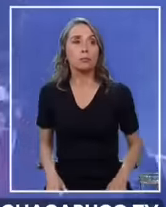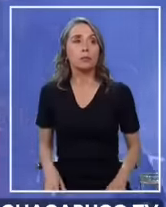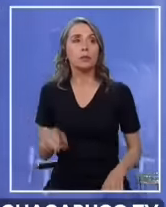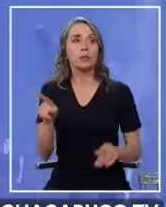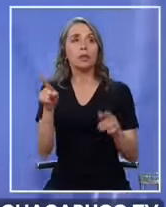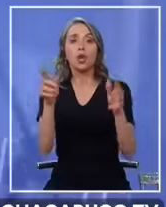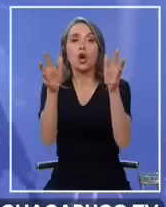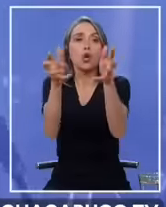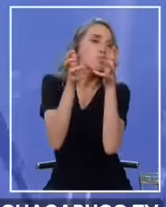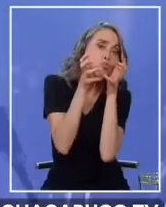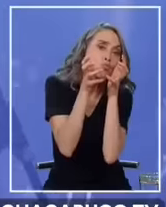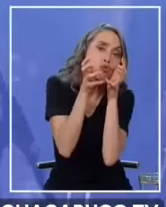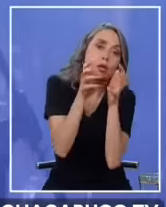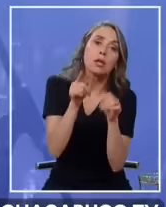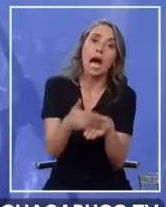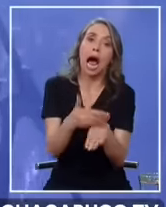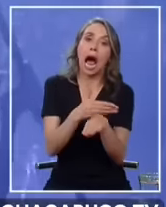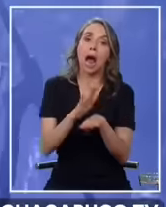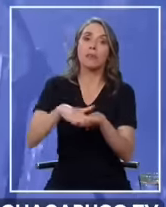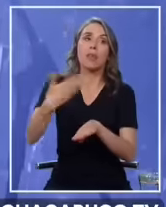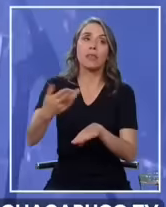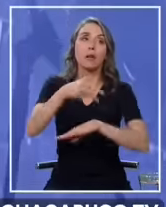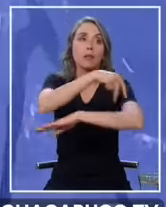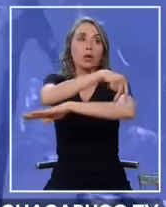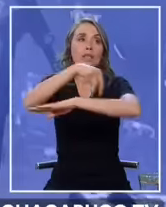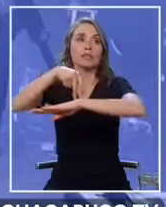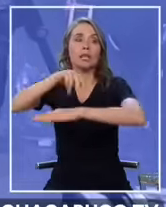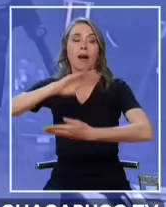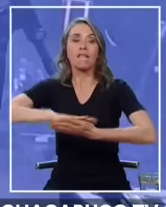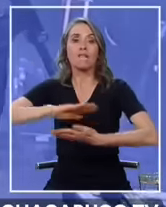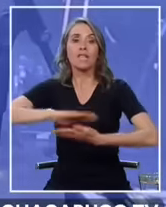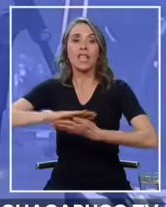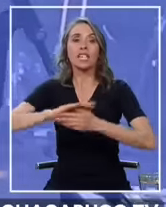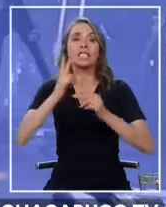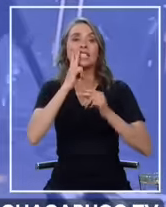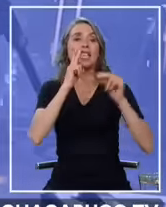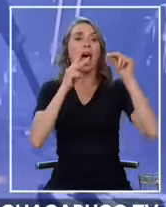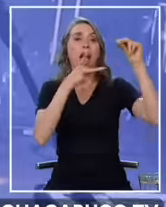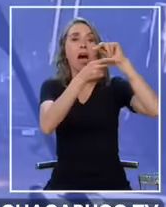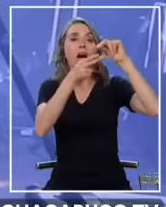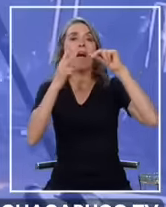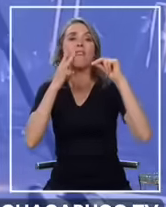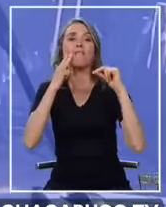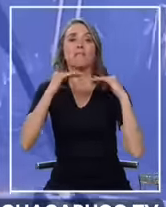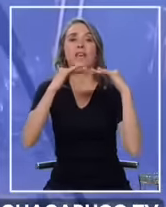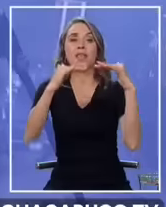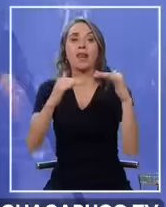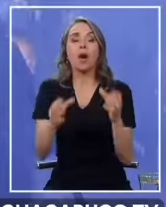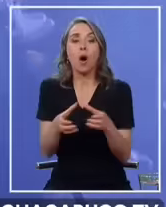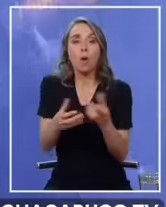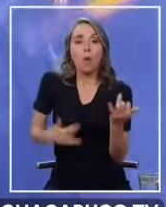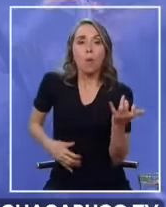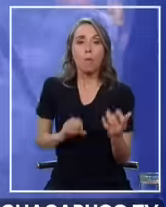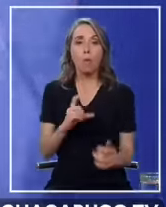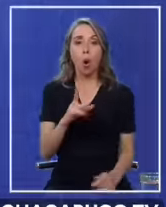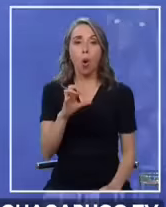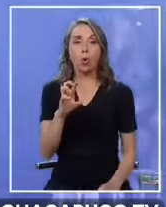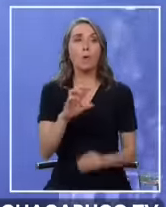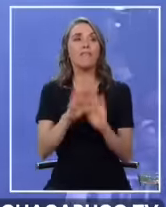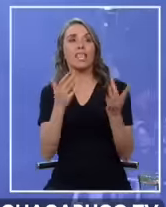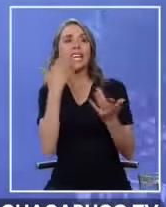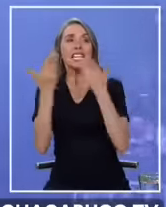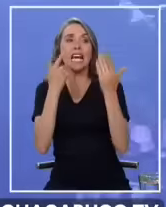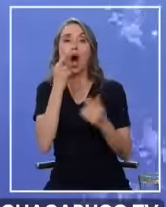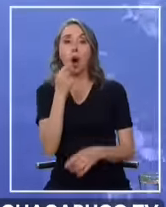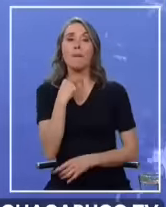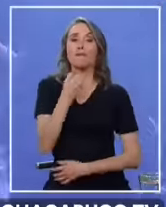Este es el momento que marcó un antes y un después en el escenario de la fiesta de la vendimia de Casablanca. La banda Gloop terminaba el espectáculo y